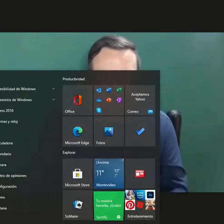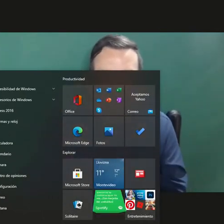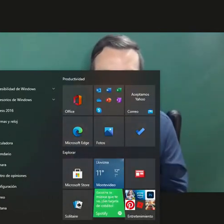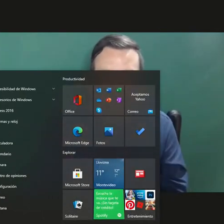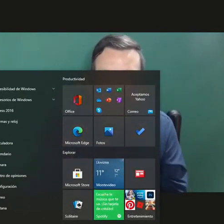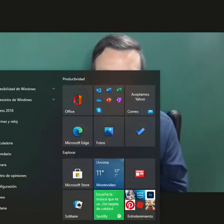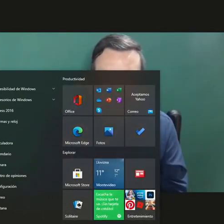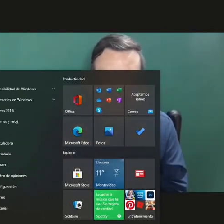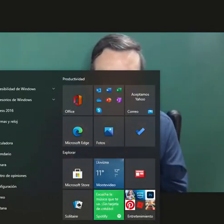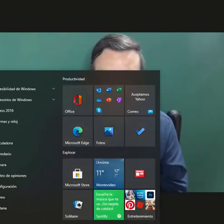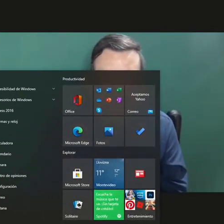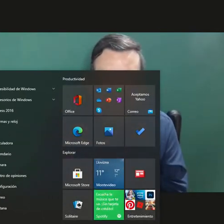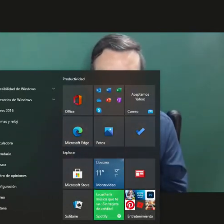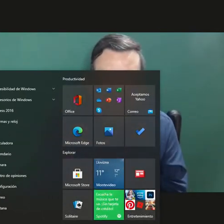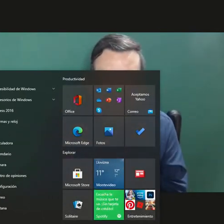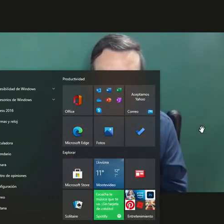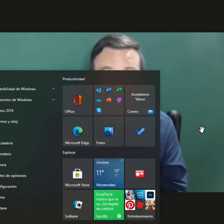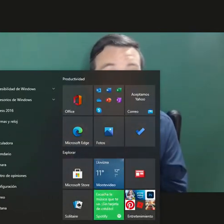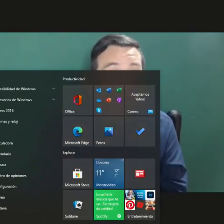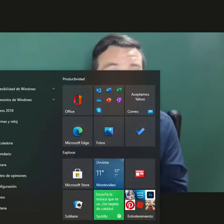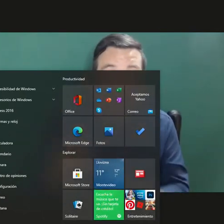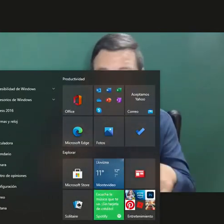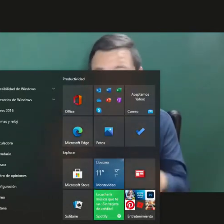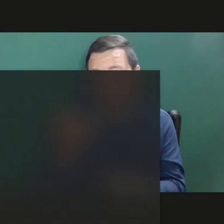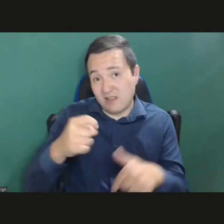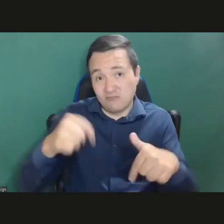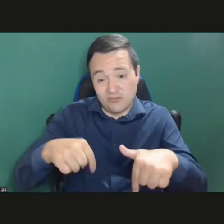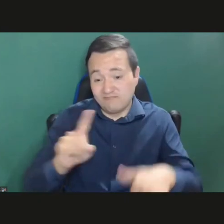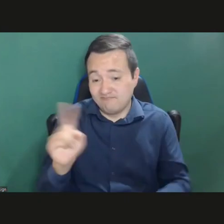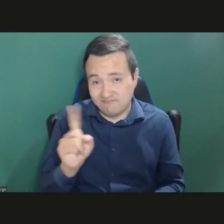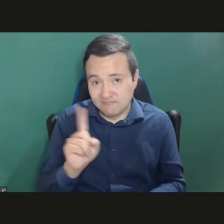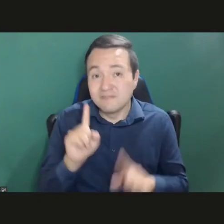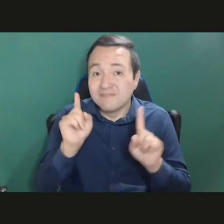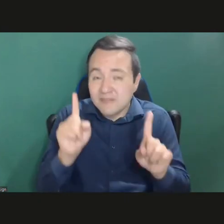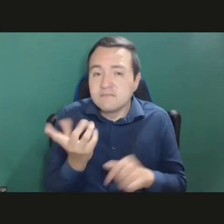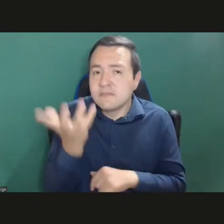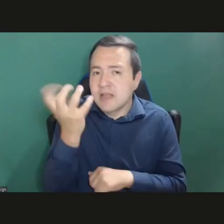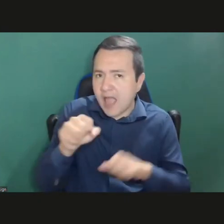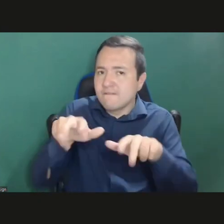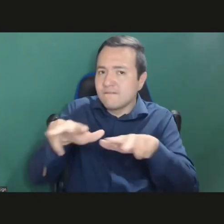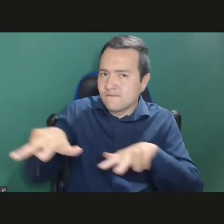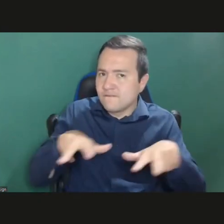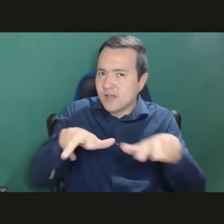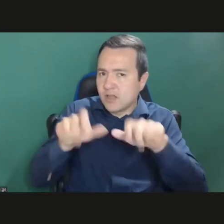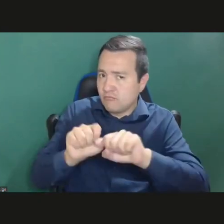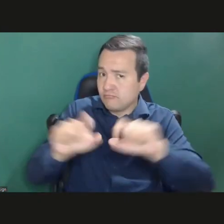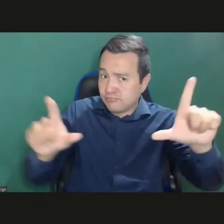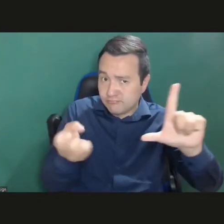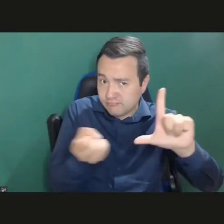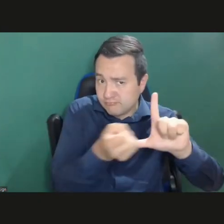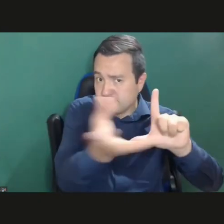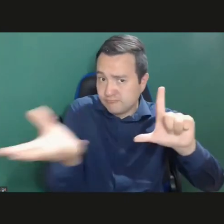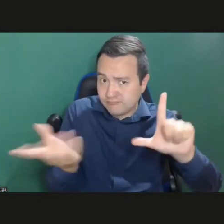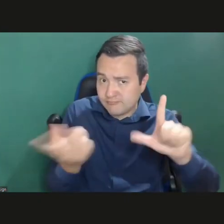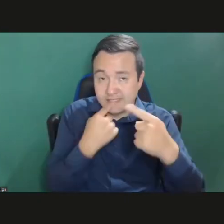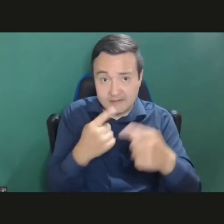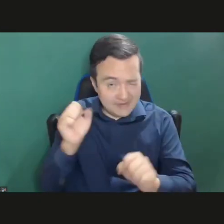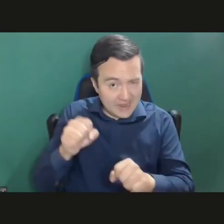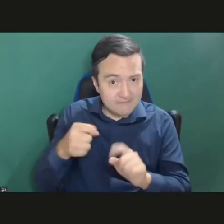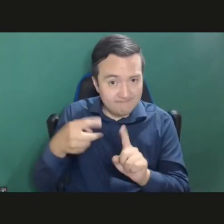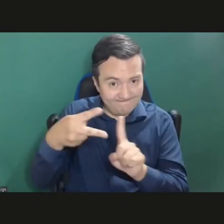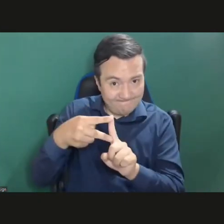como el doctor verbos no puede estar presente con nosotros vamos a escuchar un vídeo una grabación de sus comentarios voy a darle